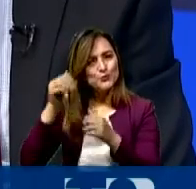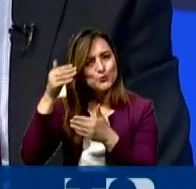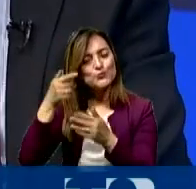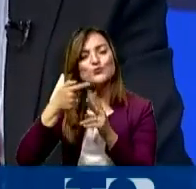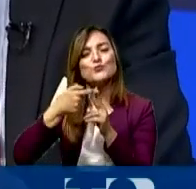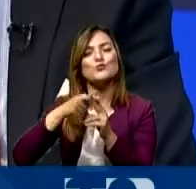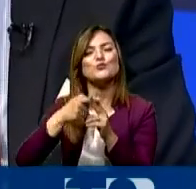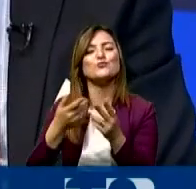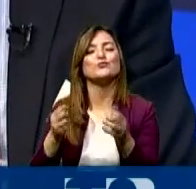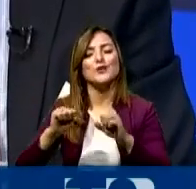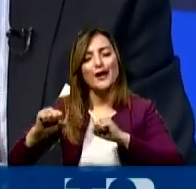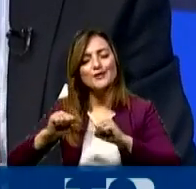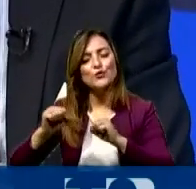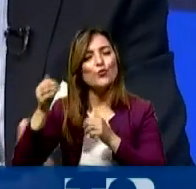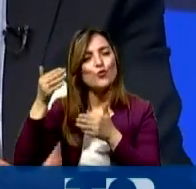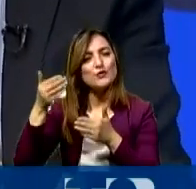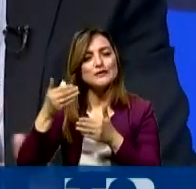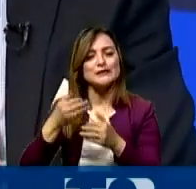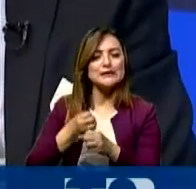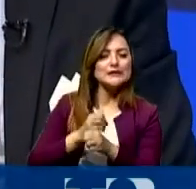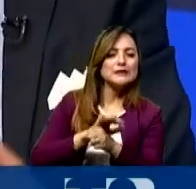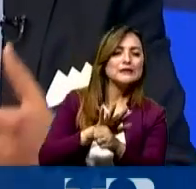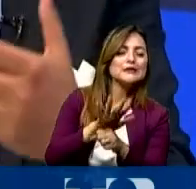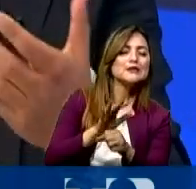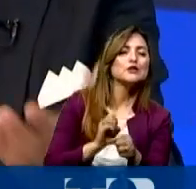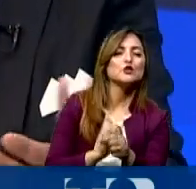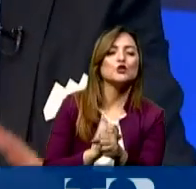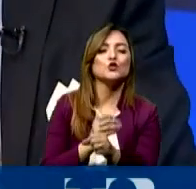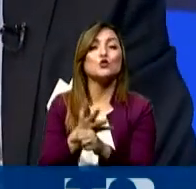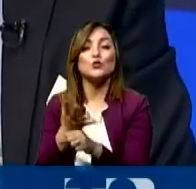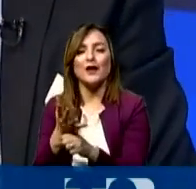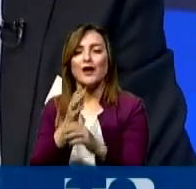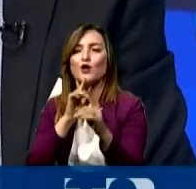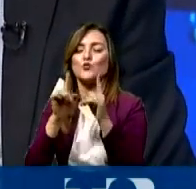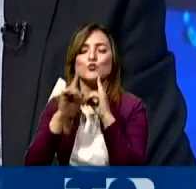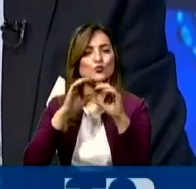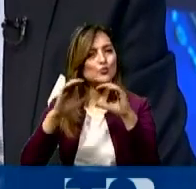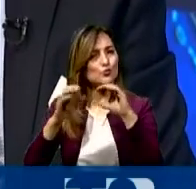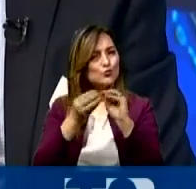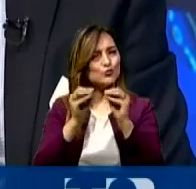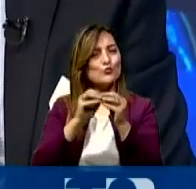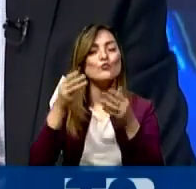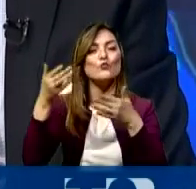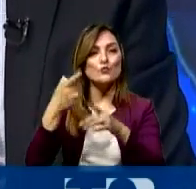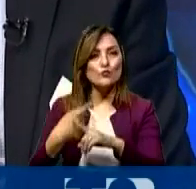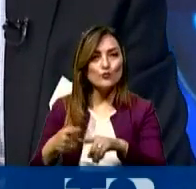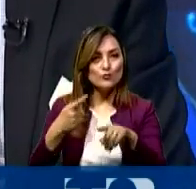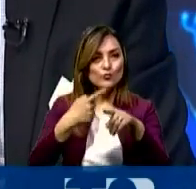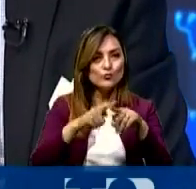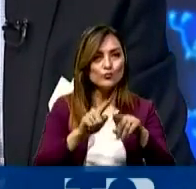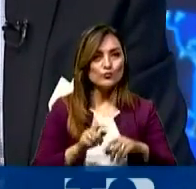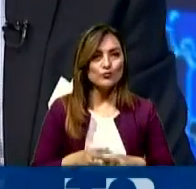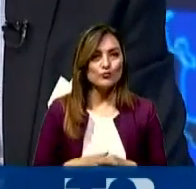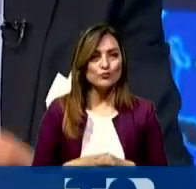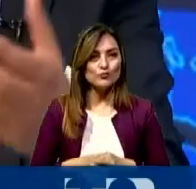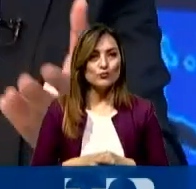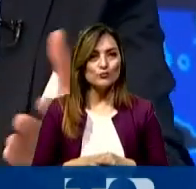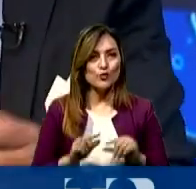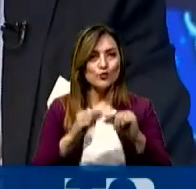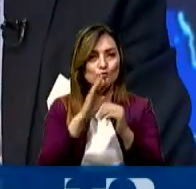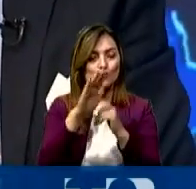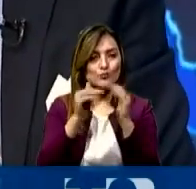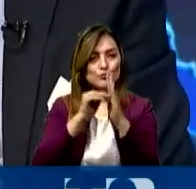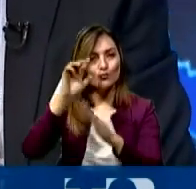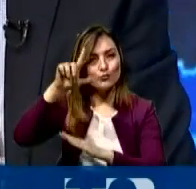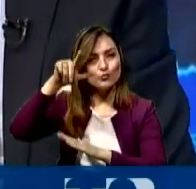gestión política es la persuasión es conversar con los sectores de oposición a través